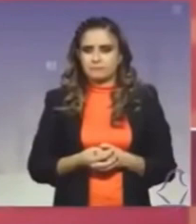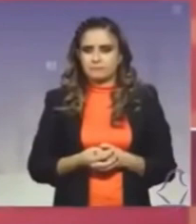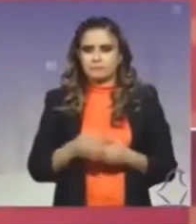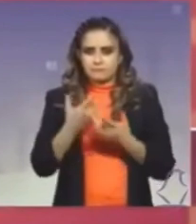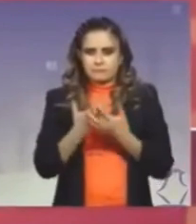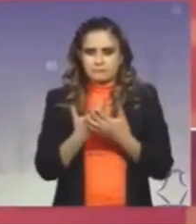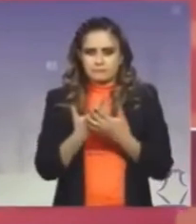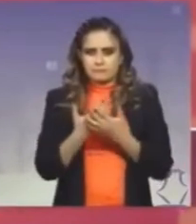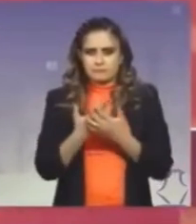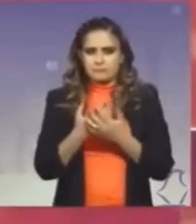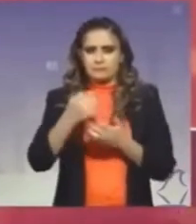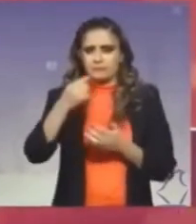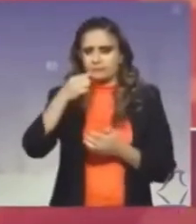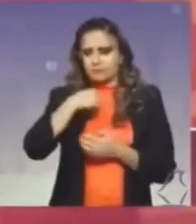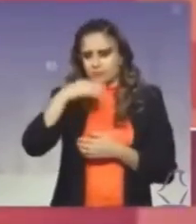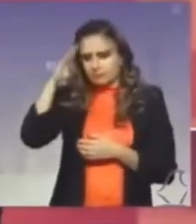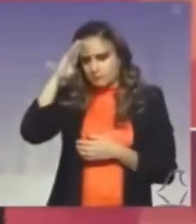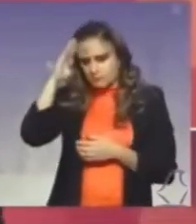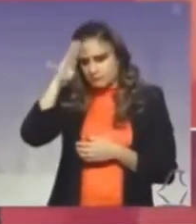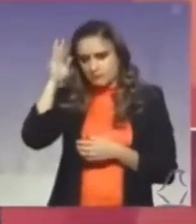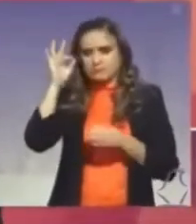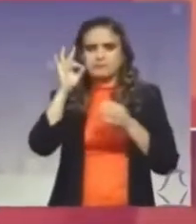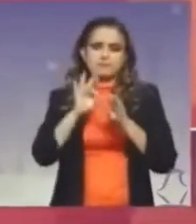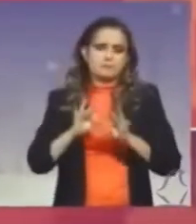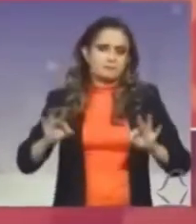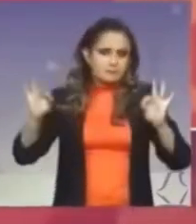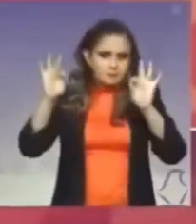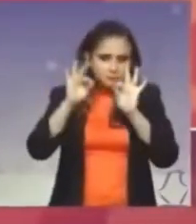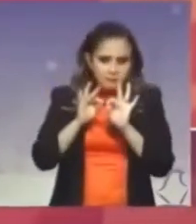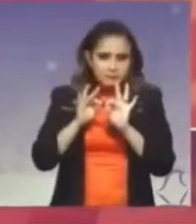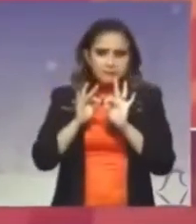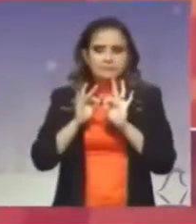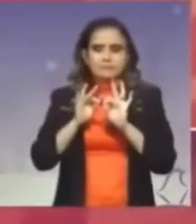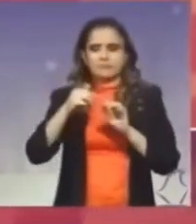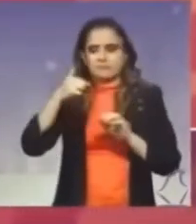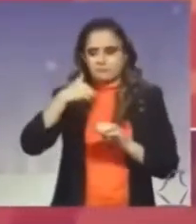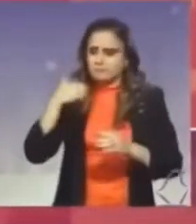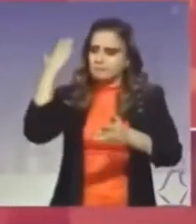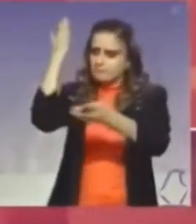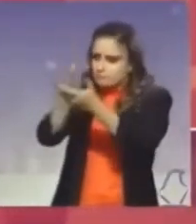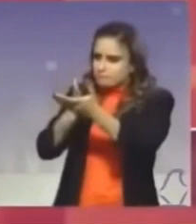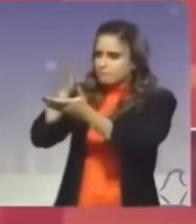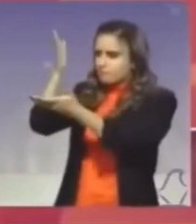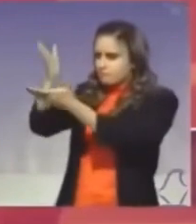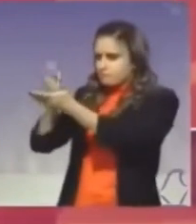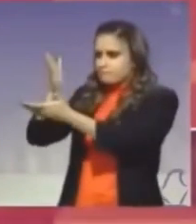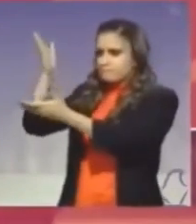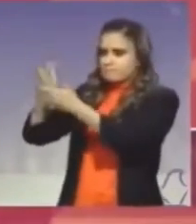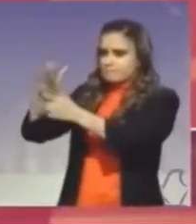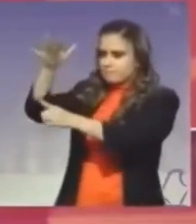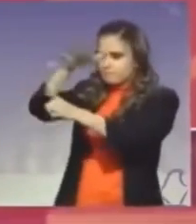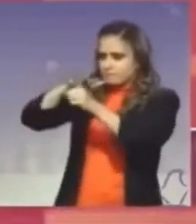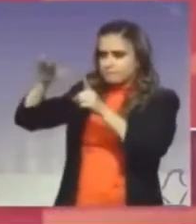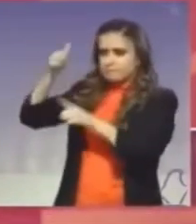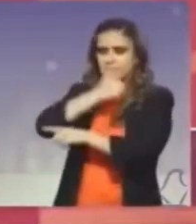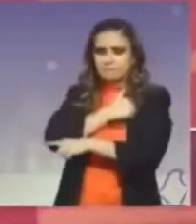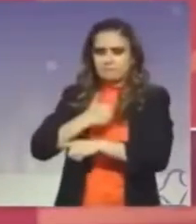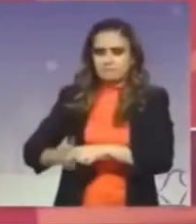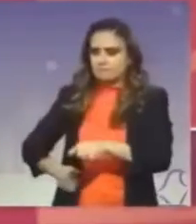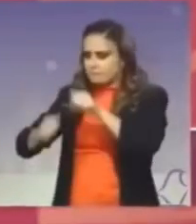Perdón. ¿Sí? Creo que es muy importante los recorridos que he hecho por toda la alcaldía, escuchar a la